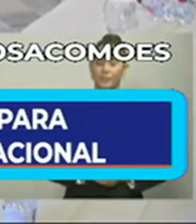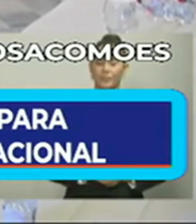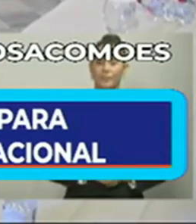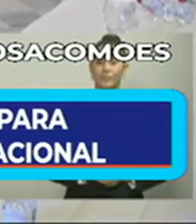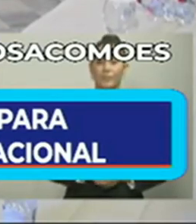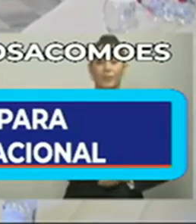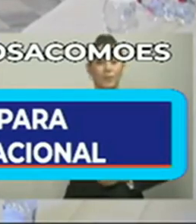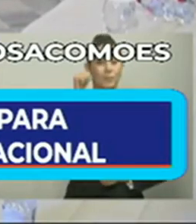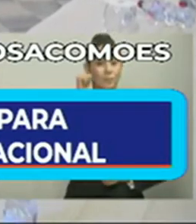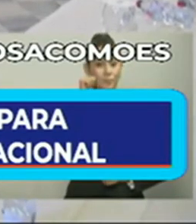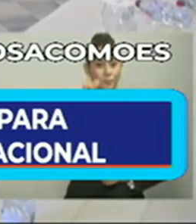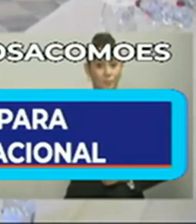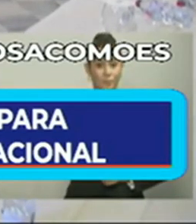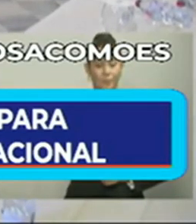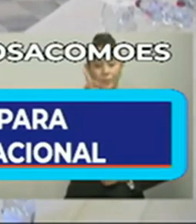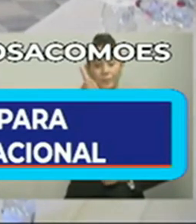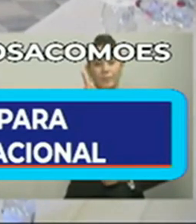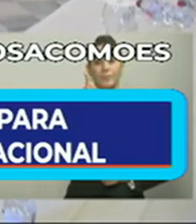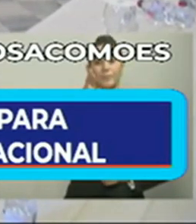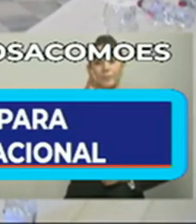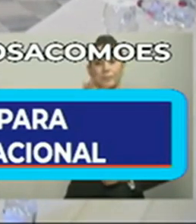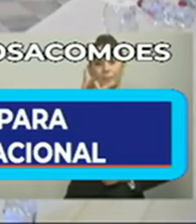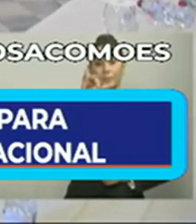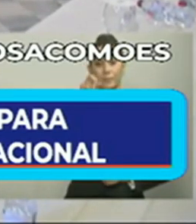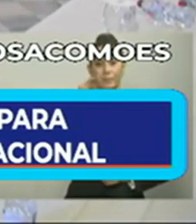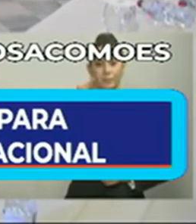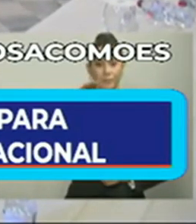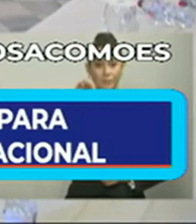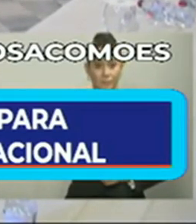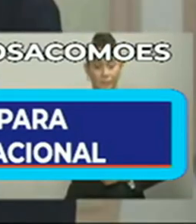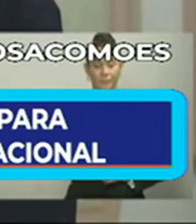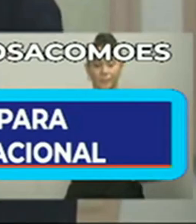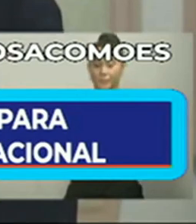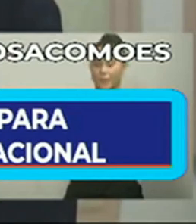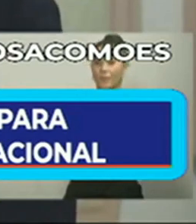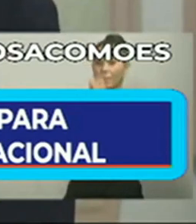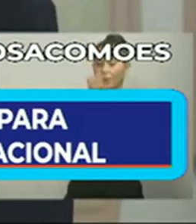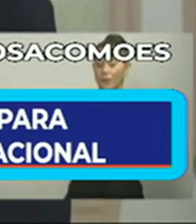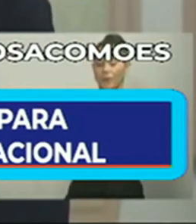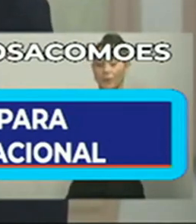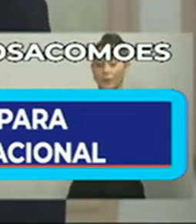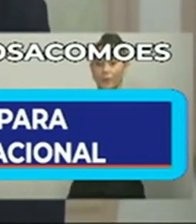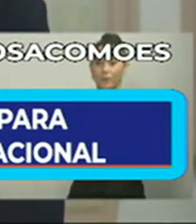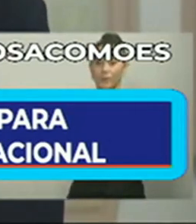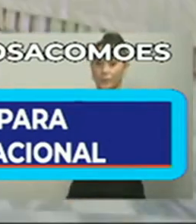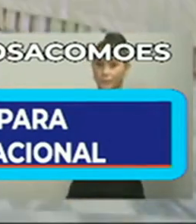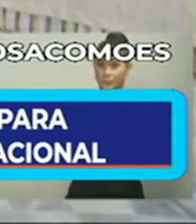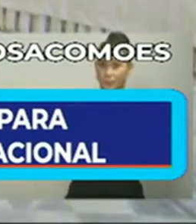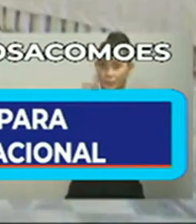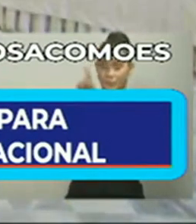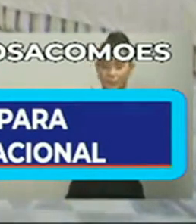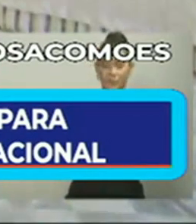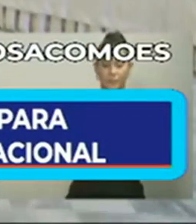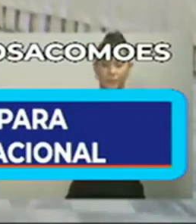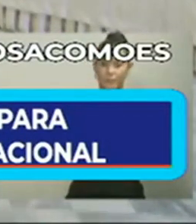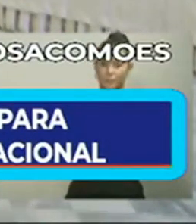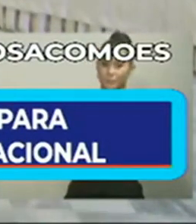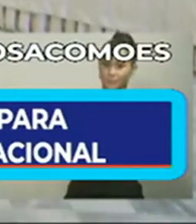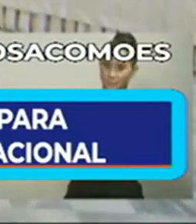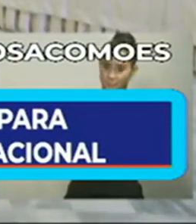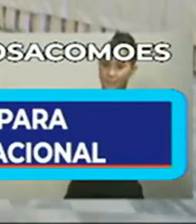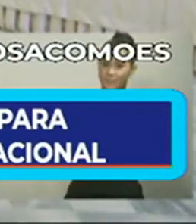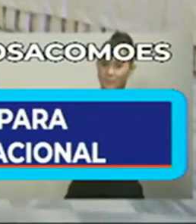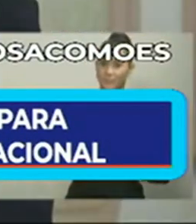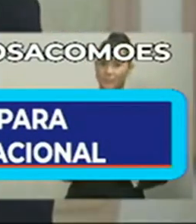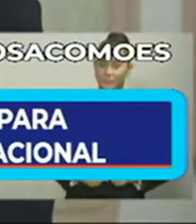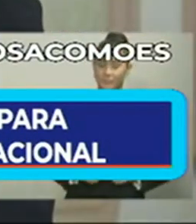presidente y entonces después se anunció la designación de una comisión para sugerir cambios fundamentales en la policía. Eso es lo que se va a